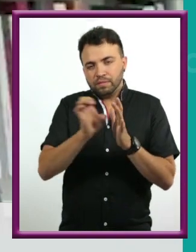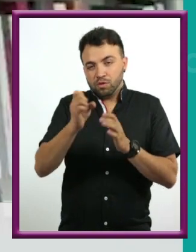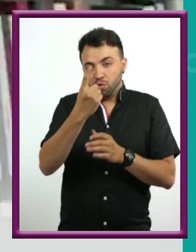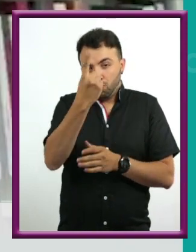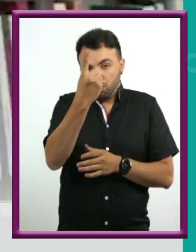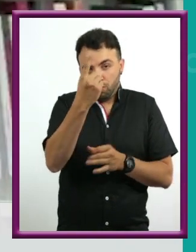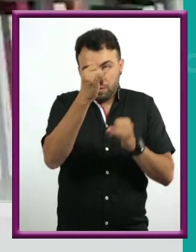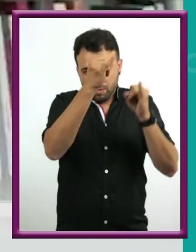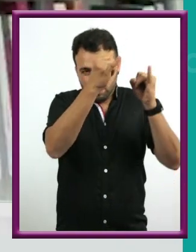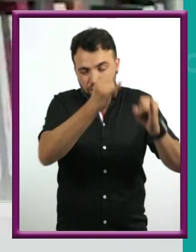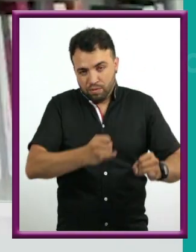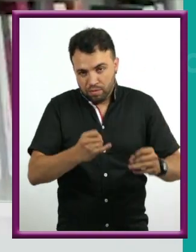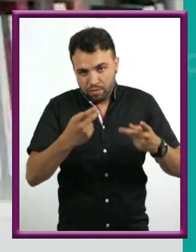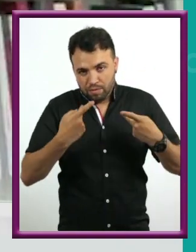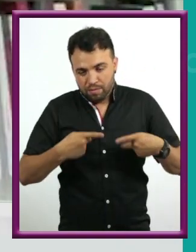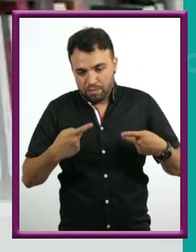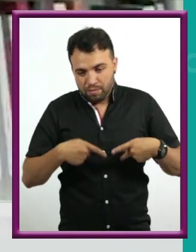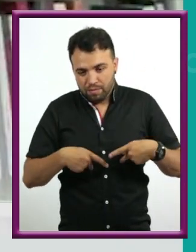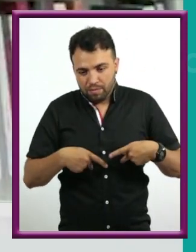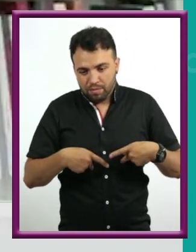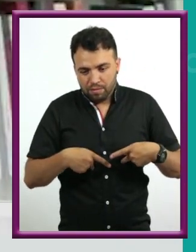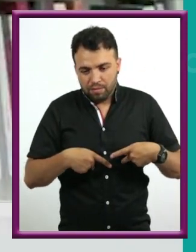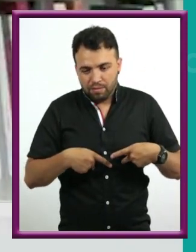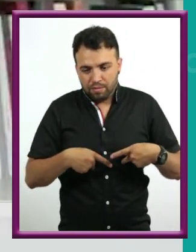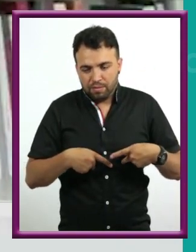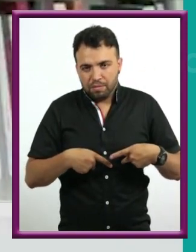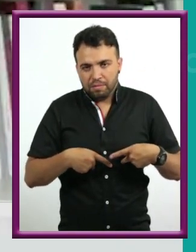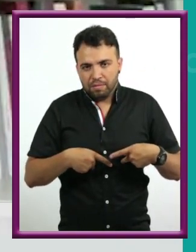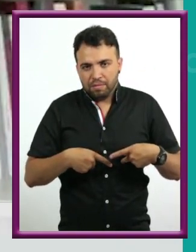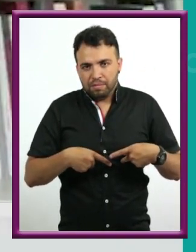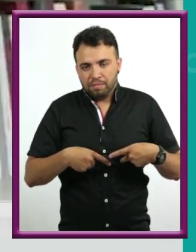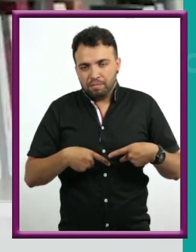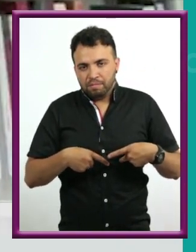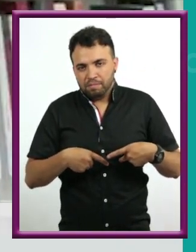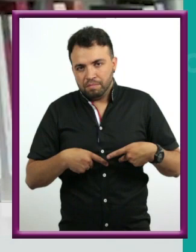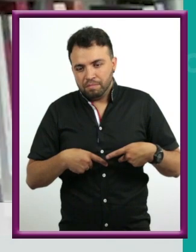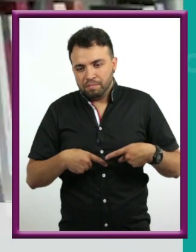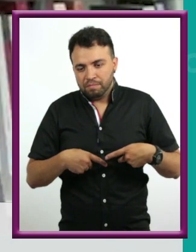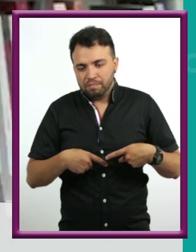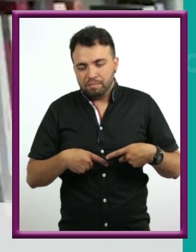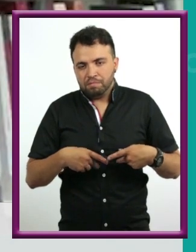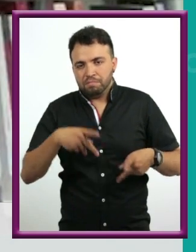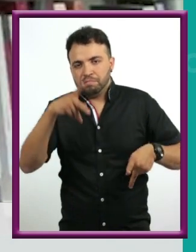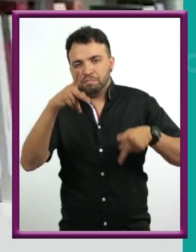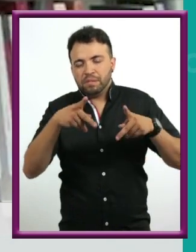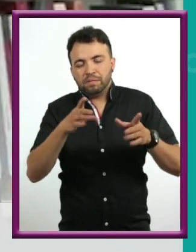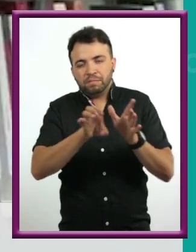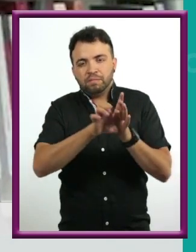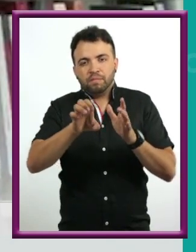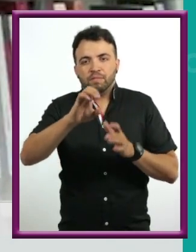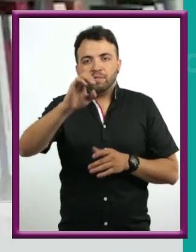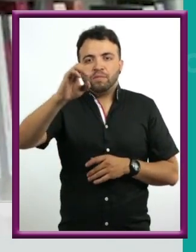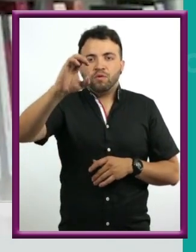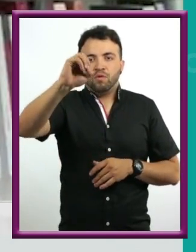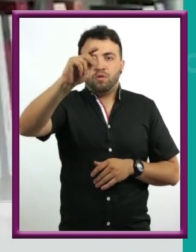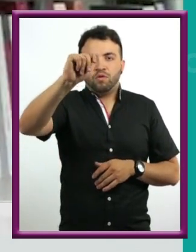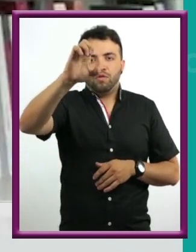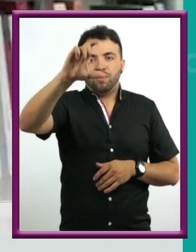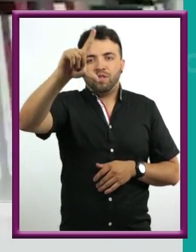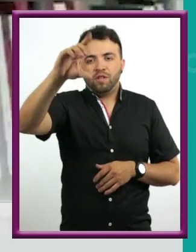poderosa. Un solo personaje habla de, por ejemplo,